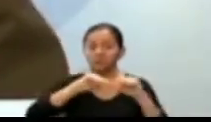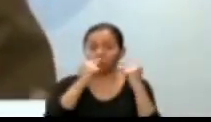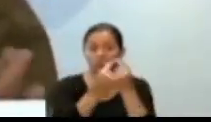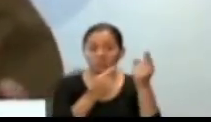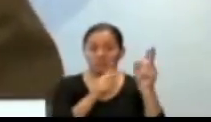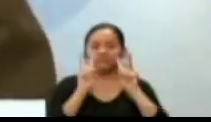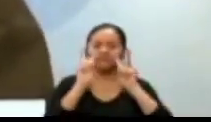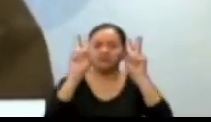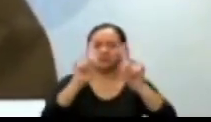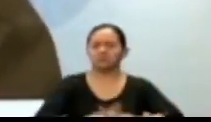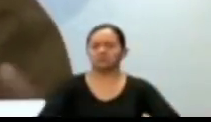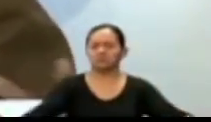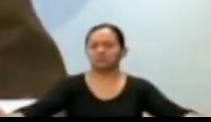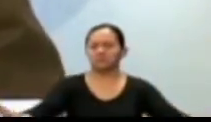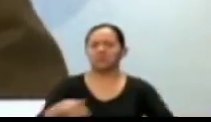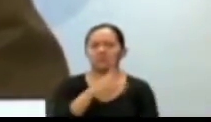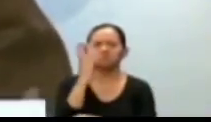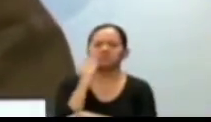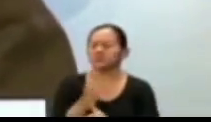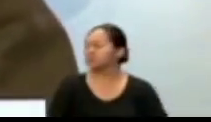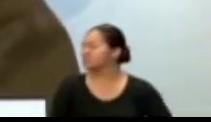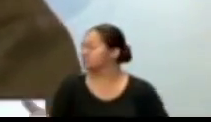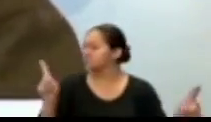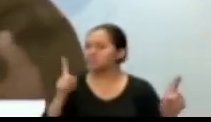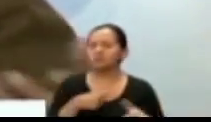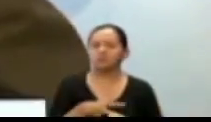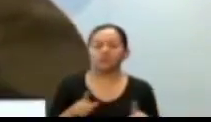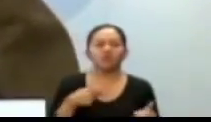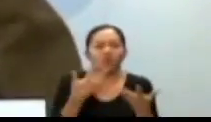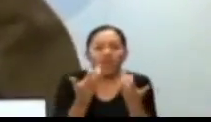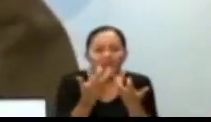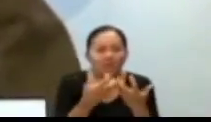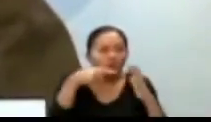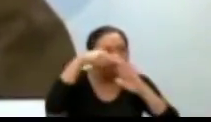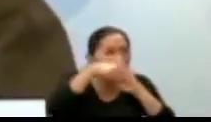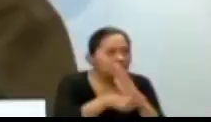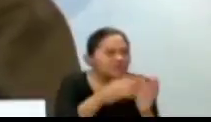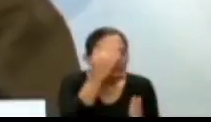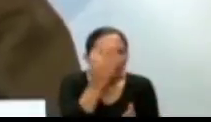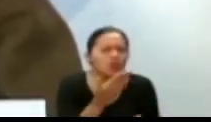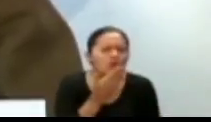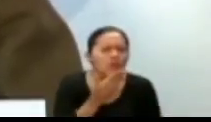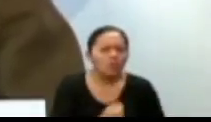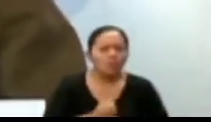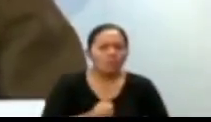una visión y una experiencia diferente, y tantos otros